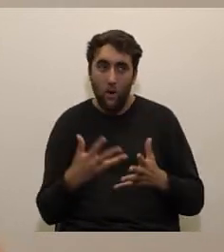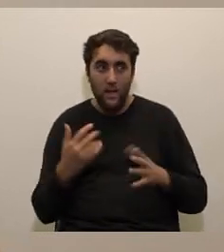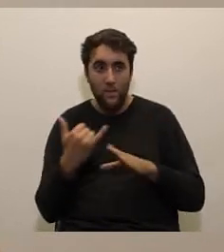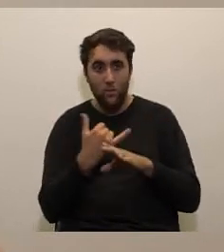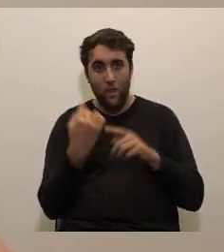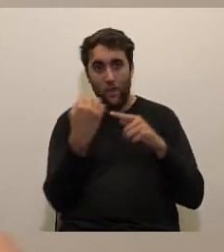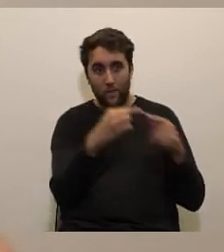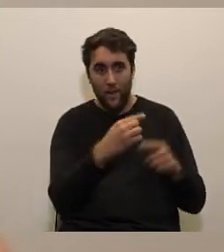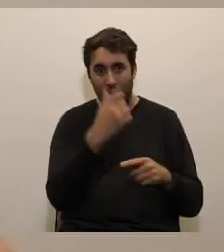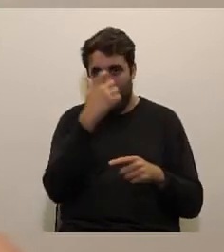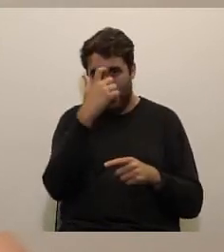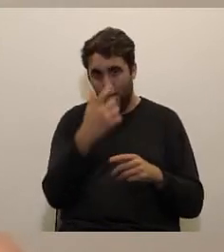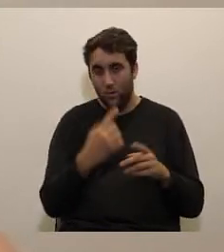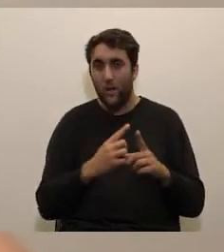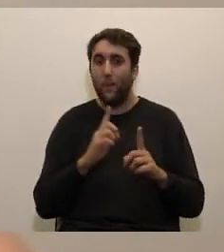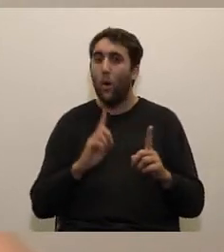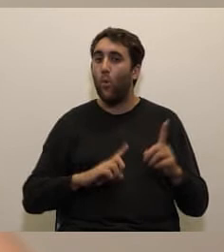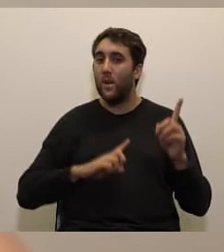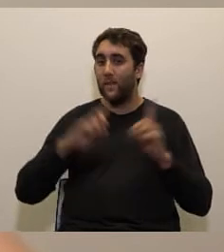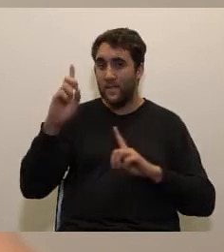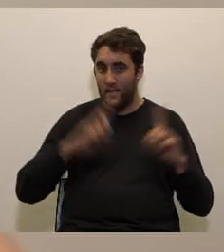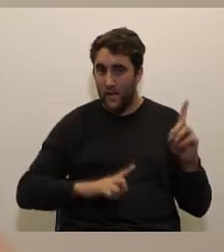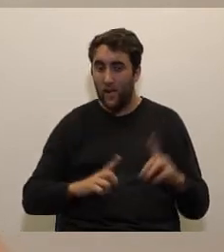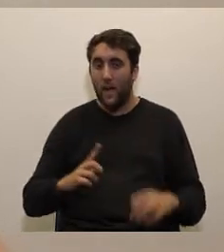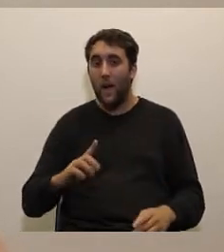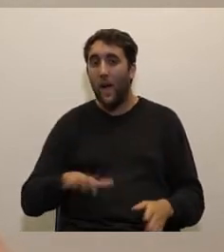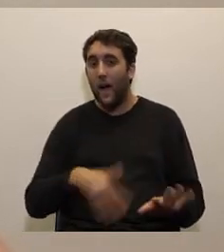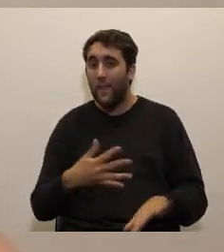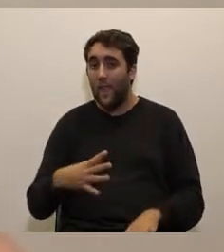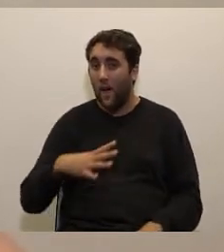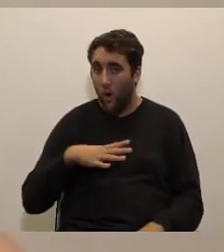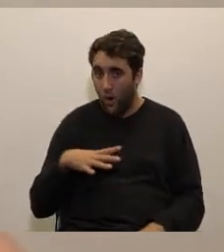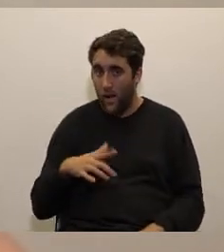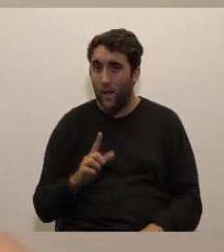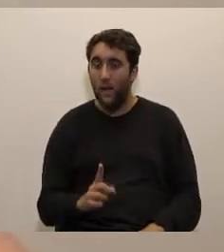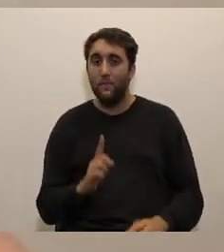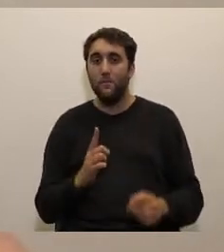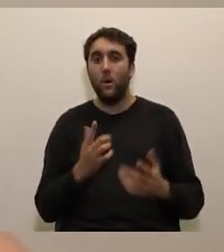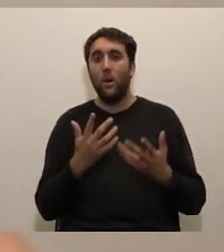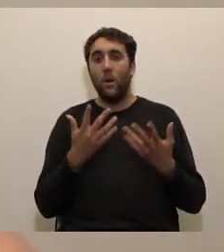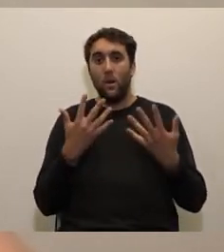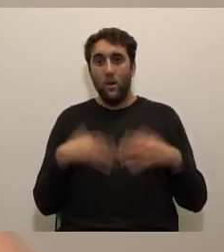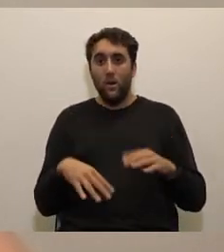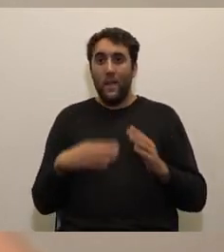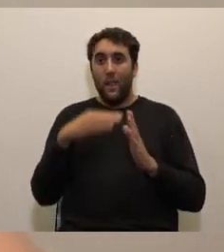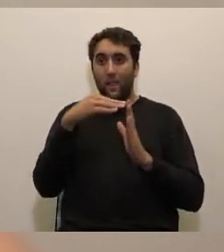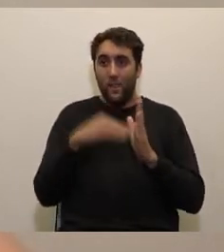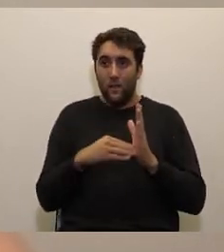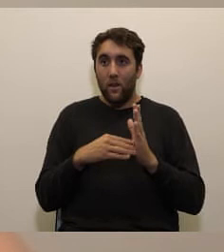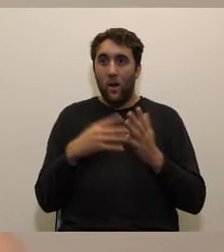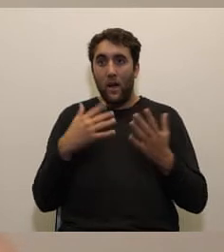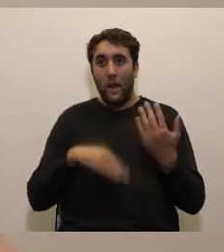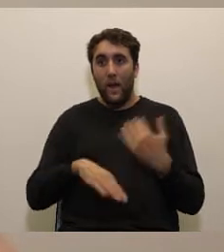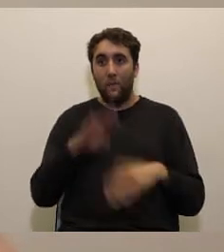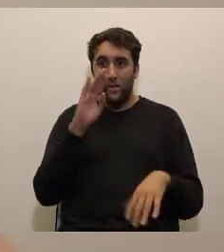instituciones científicas del país y de la academia todavía están mayormente si hablamos de datos, están